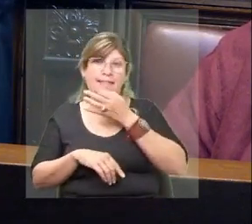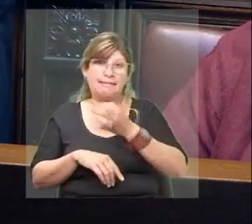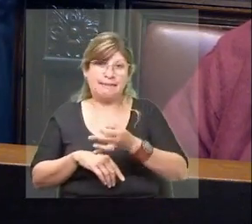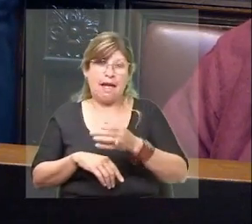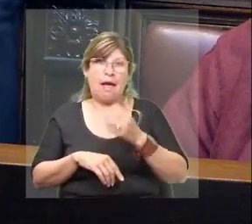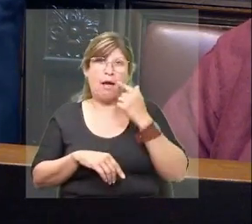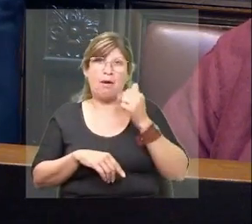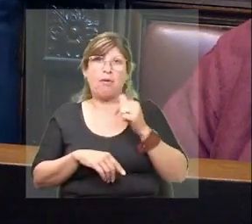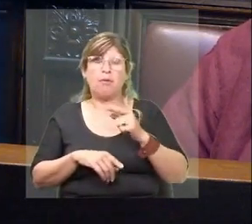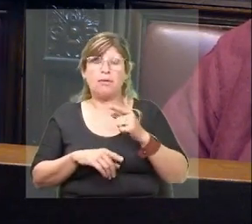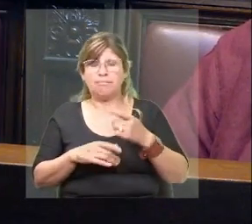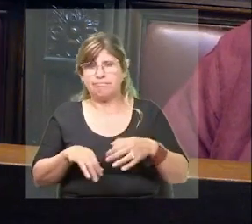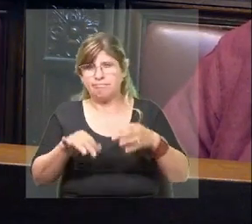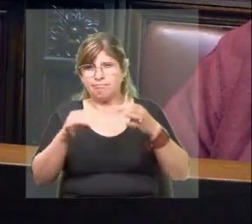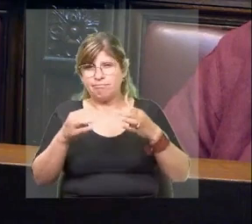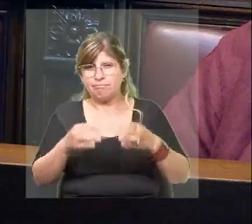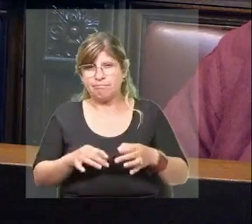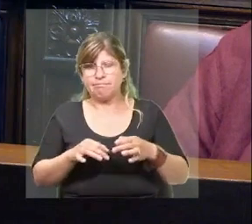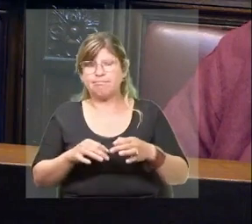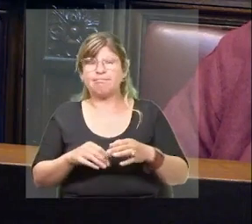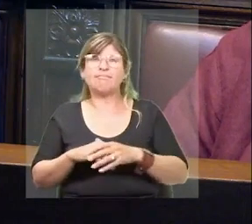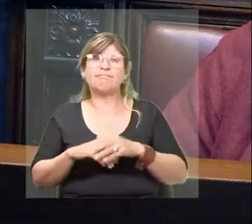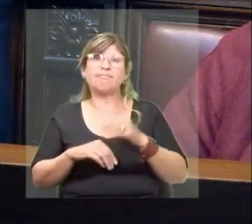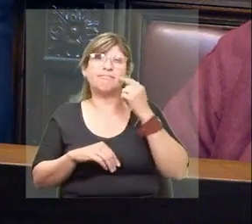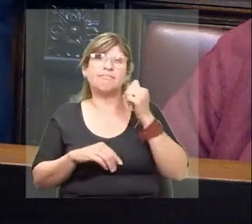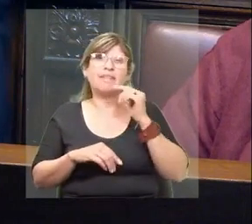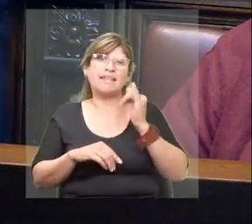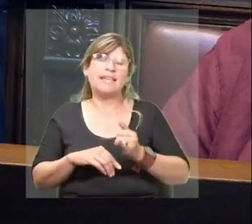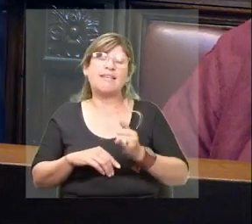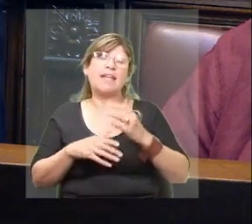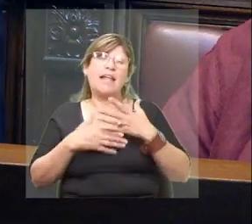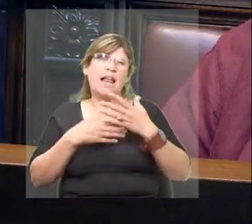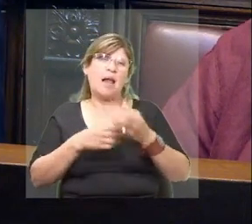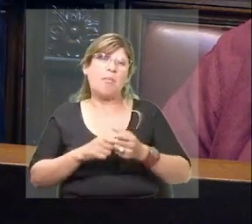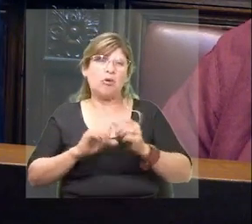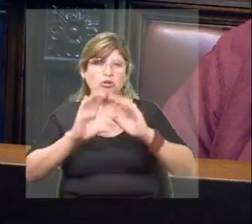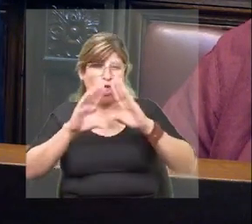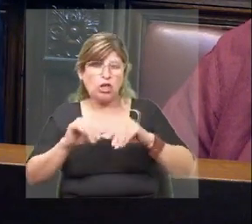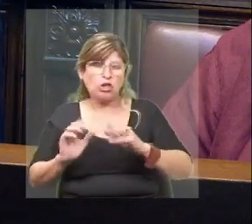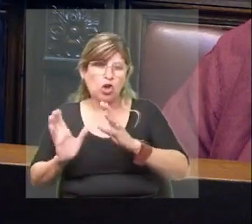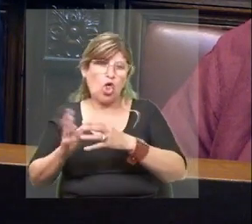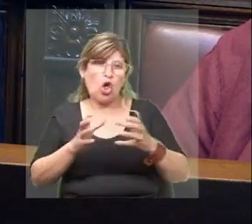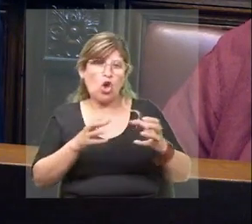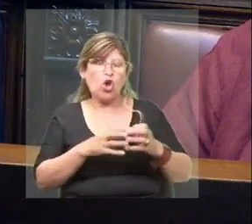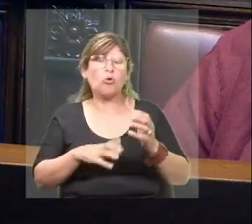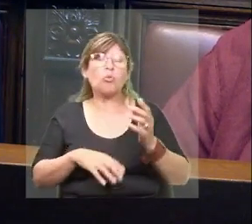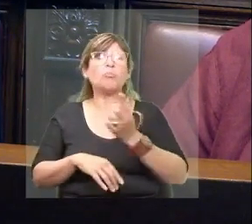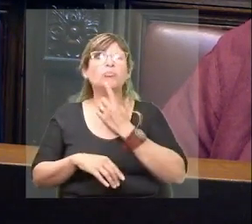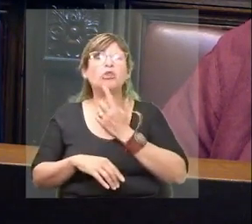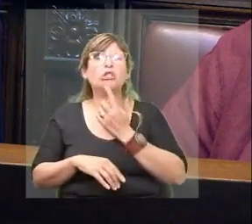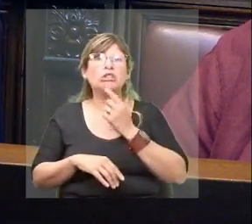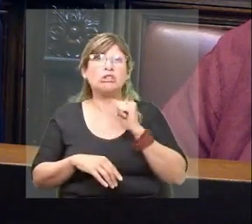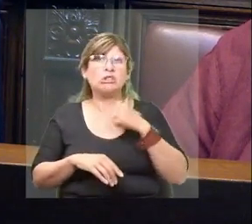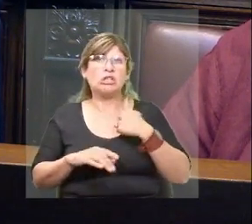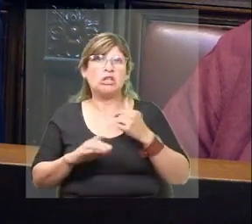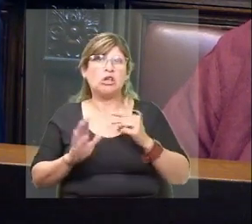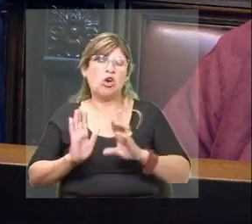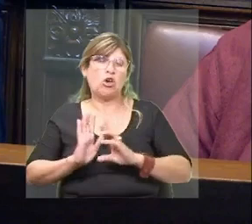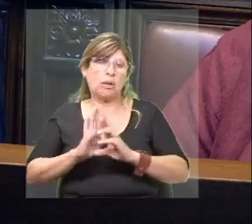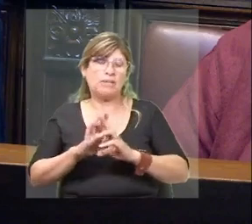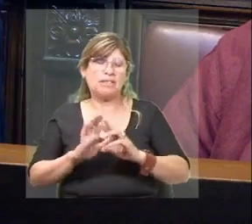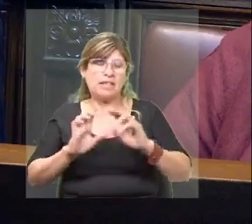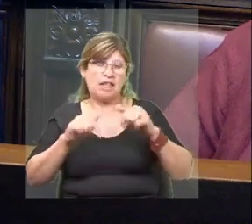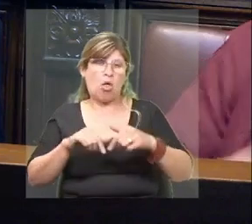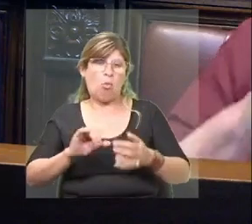toda certeza, contaría con el apoyo de todas las bancadas representadas en nuestro